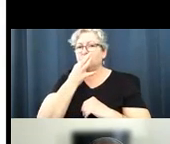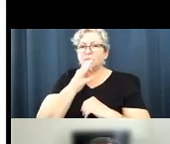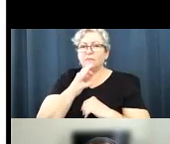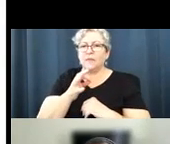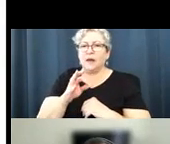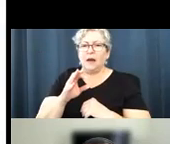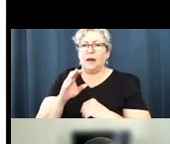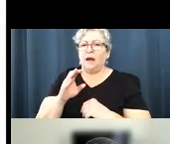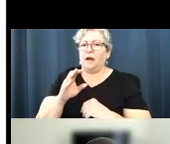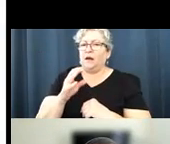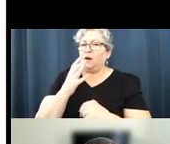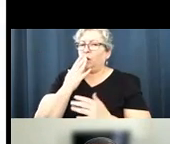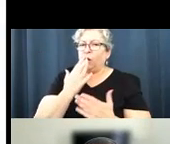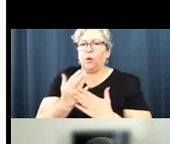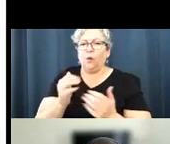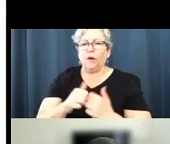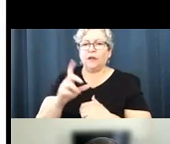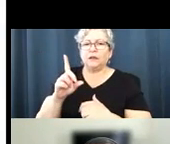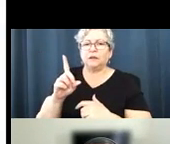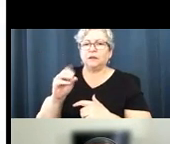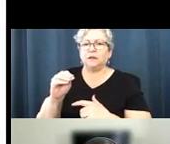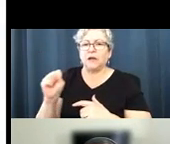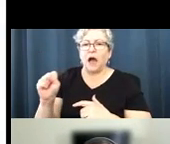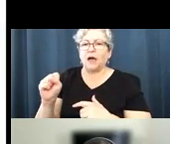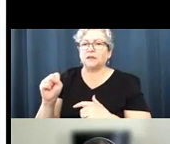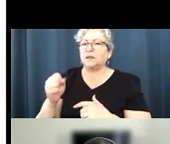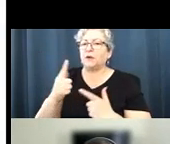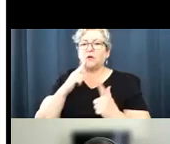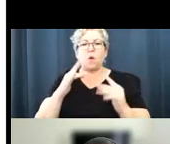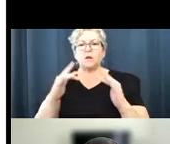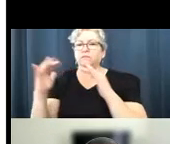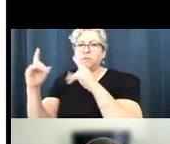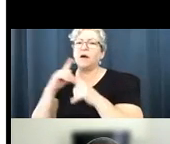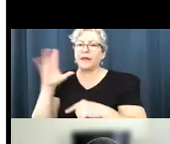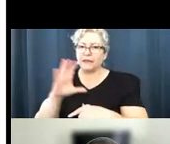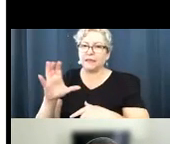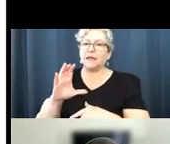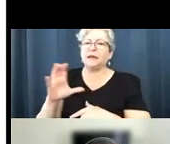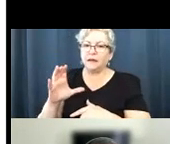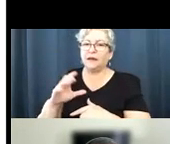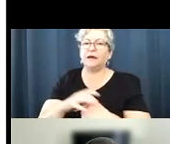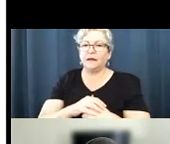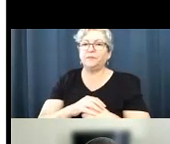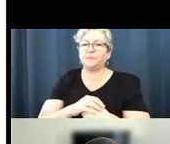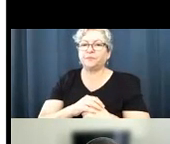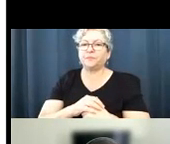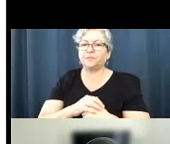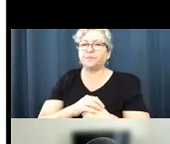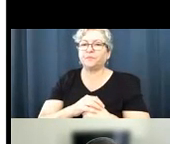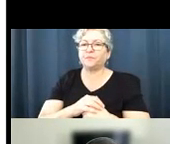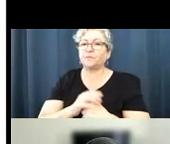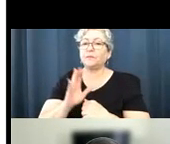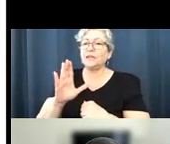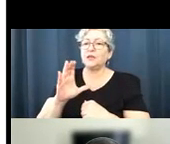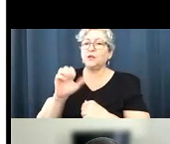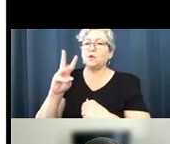que llevarlo a usar Windows. A ellos les gustaba DOS y no quería hacer más nada, pero ellos por fin lo llevaron a usar